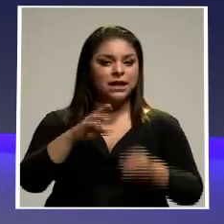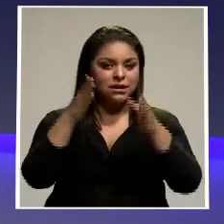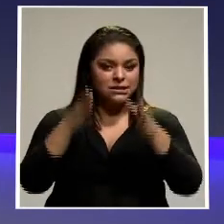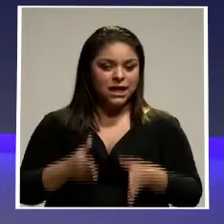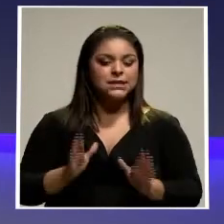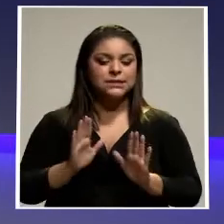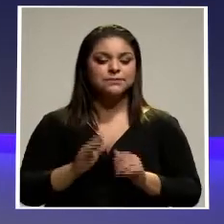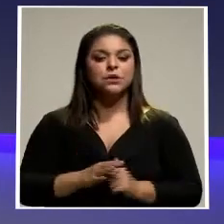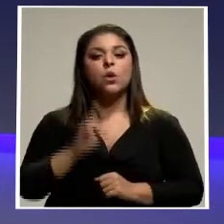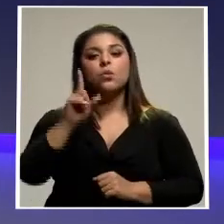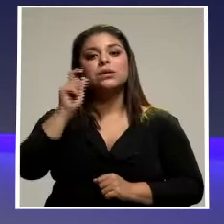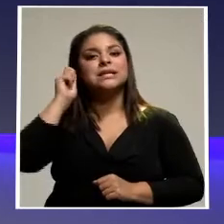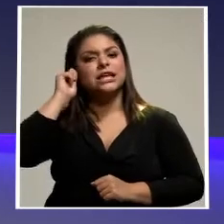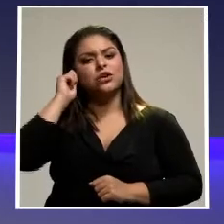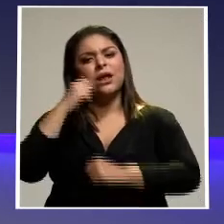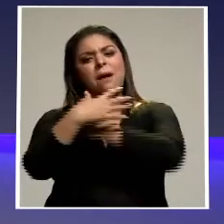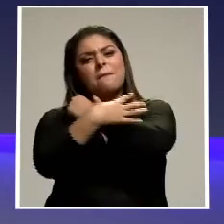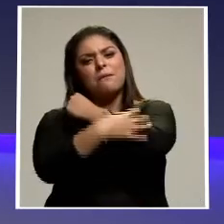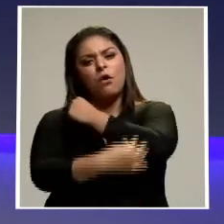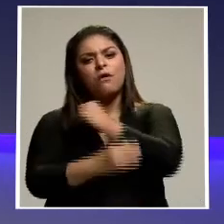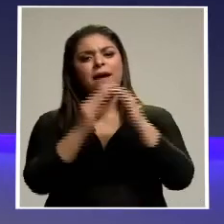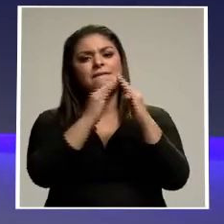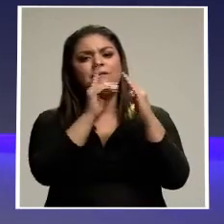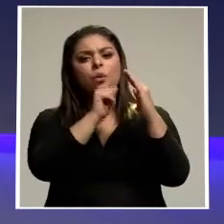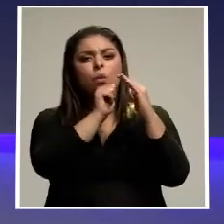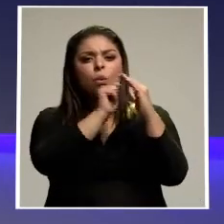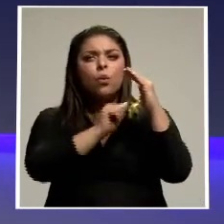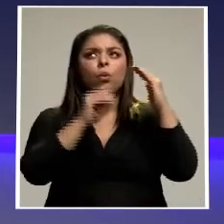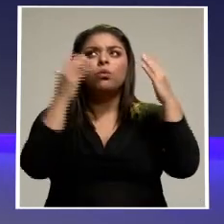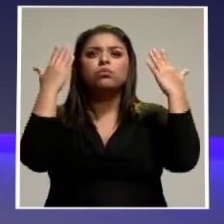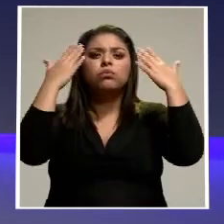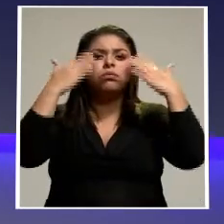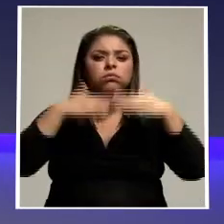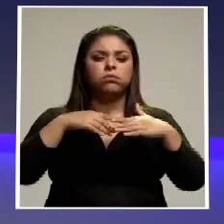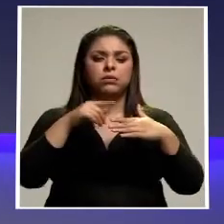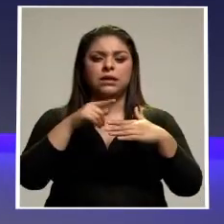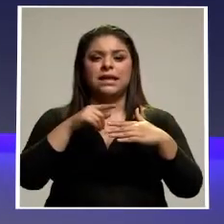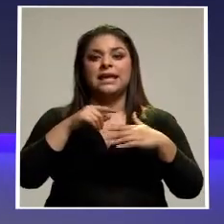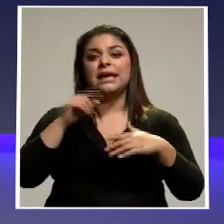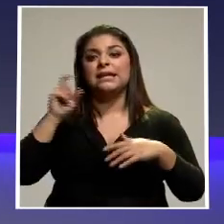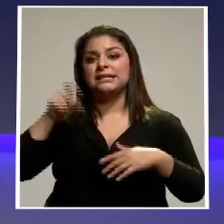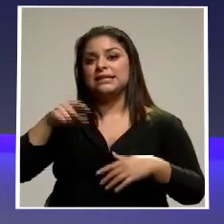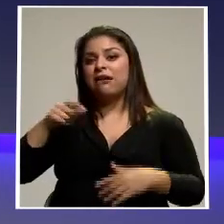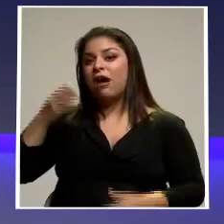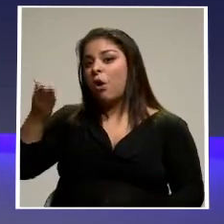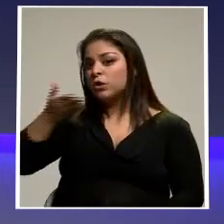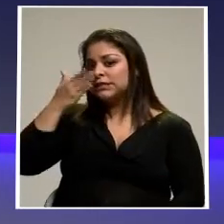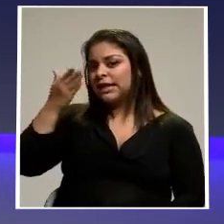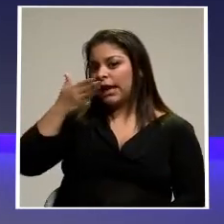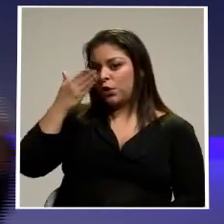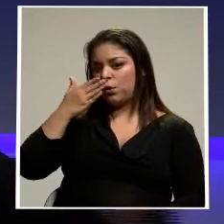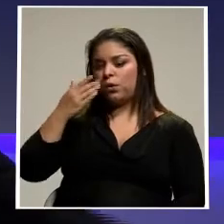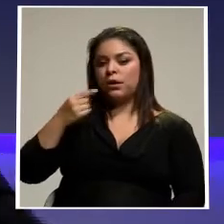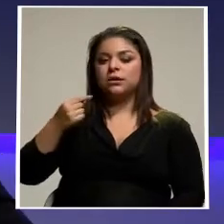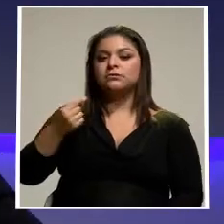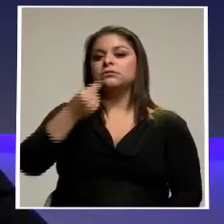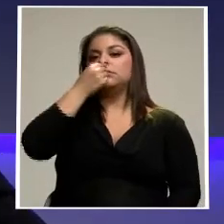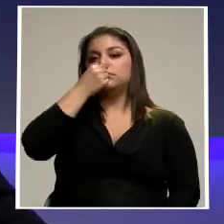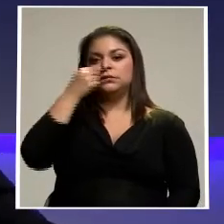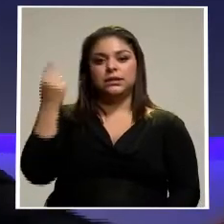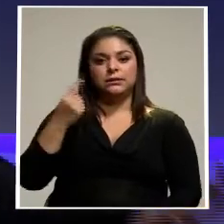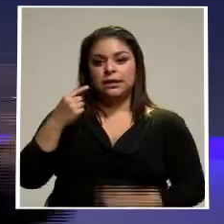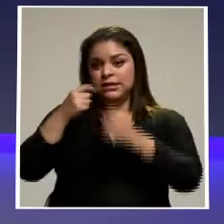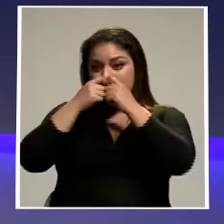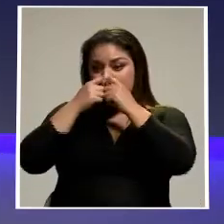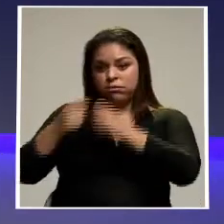señora pobre que vive en un tugurio que es oxígeno dependiente, es decir, que si ella no está pegada al oxígeno se